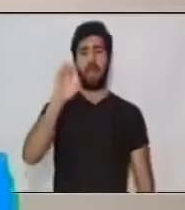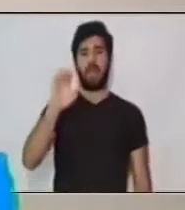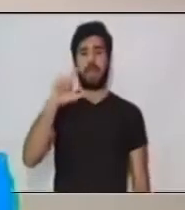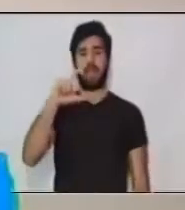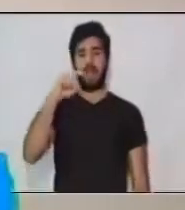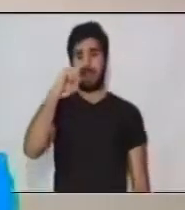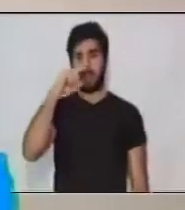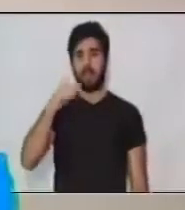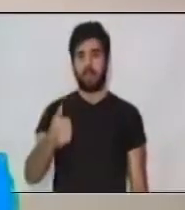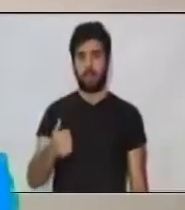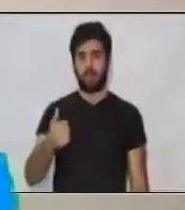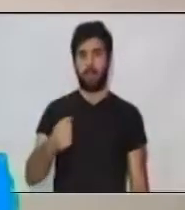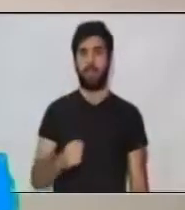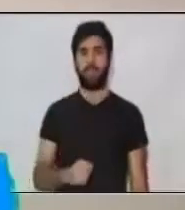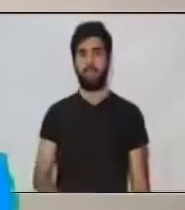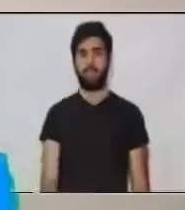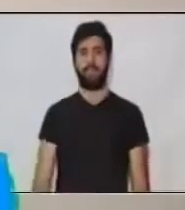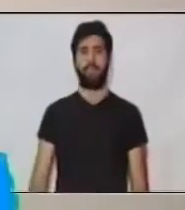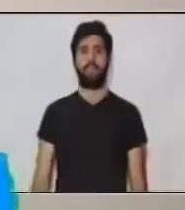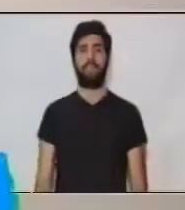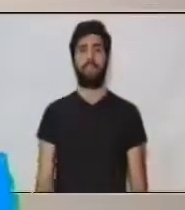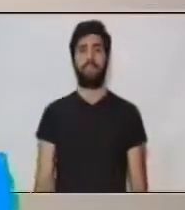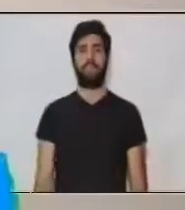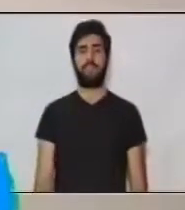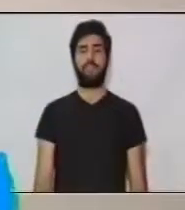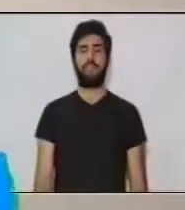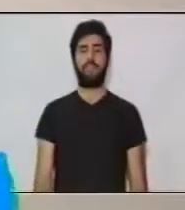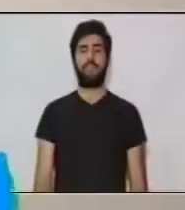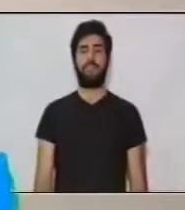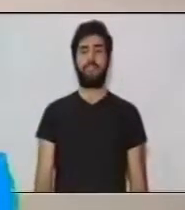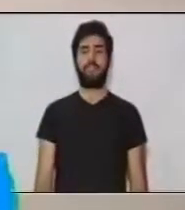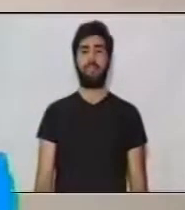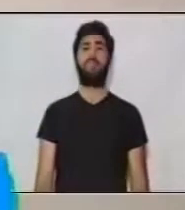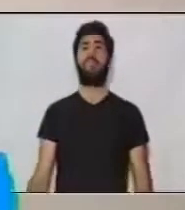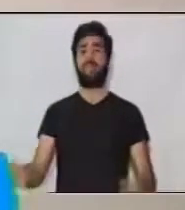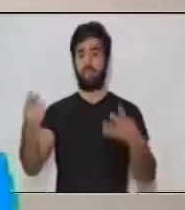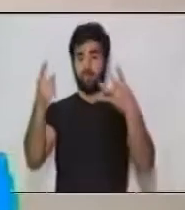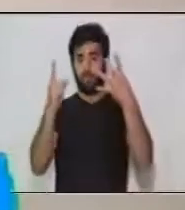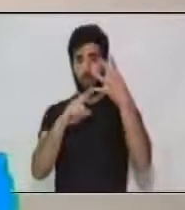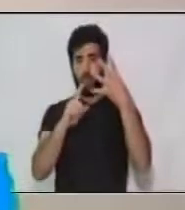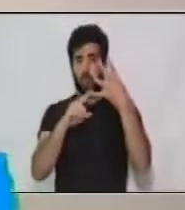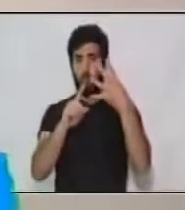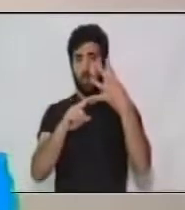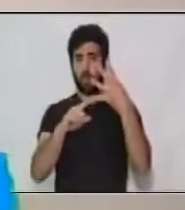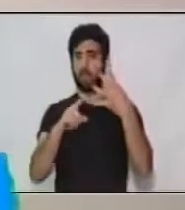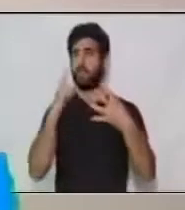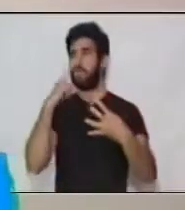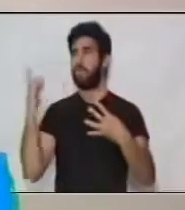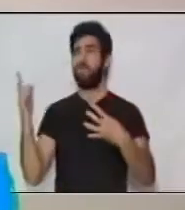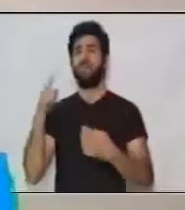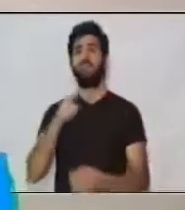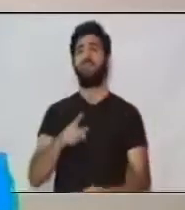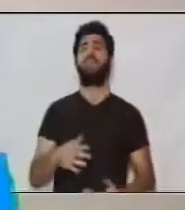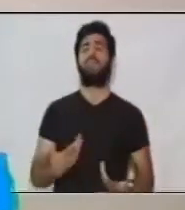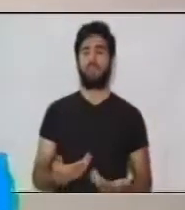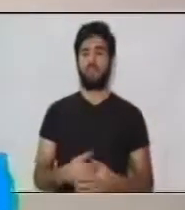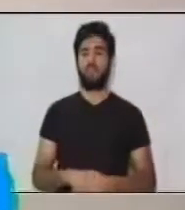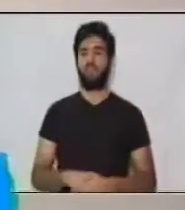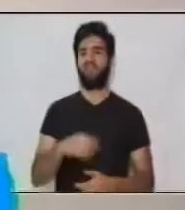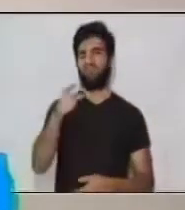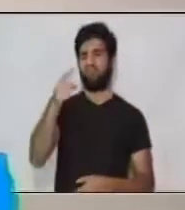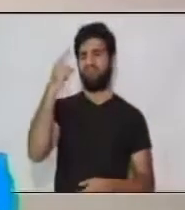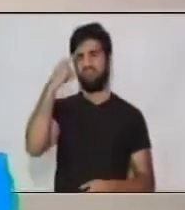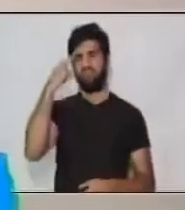lo vamos a unir con una recta. Y ahora en el inciso 4, observa, ¿qué